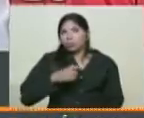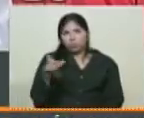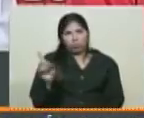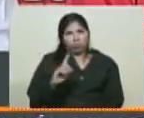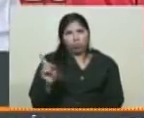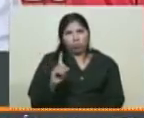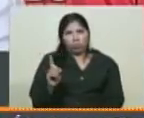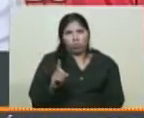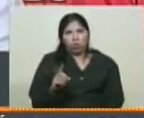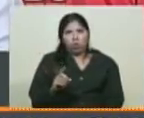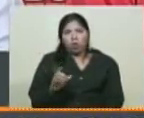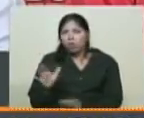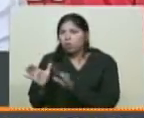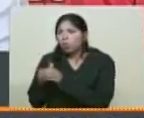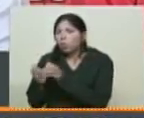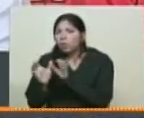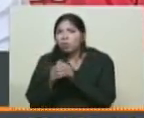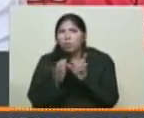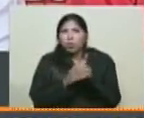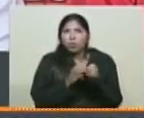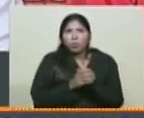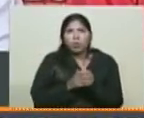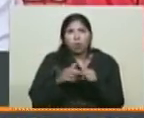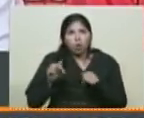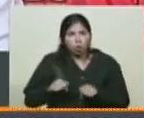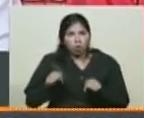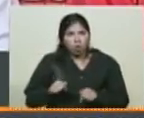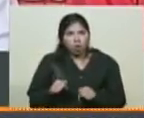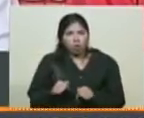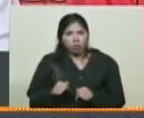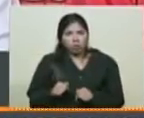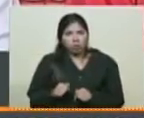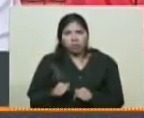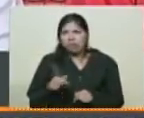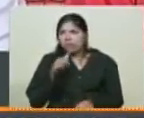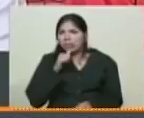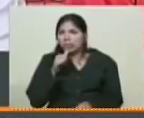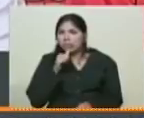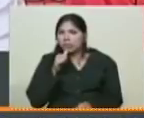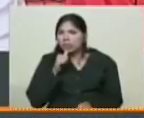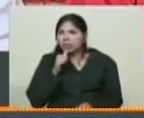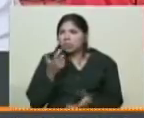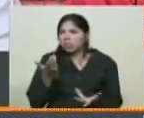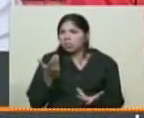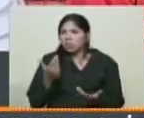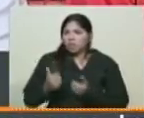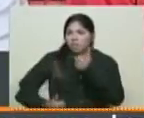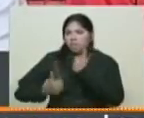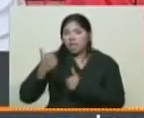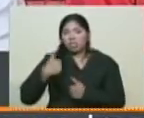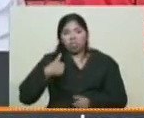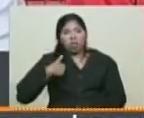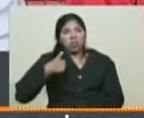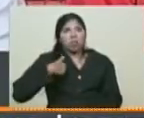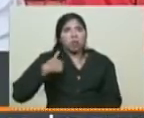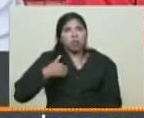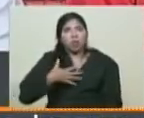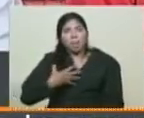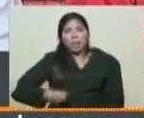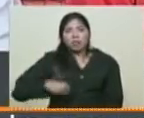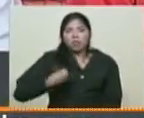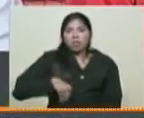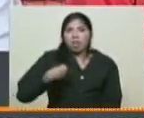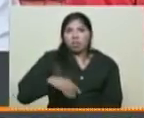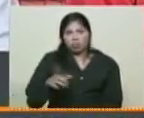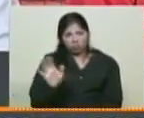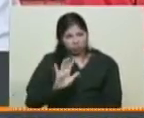expresiones mezquinas de grupos de poder que hoy pugnan nuevamente quién disputa una carrera presidencial. Eso no es la discusión de lo que nosotros